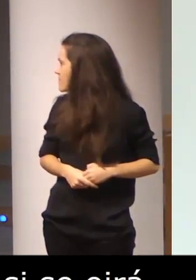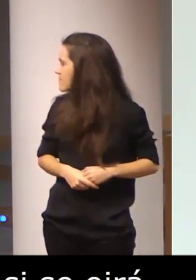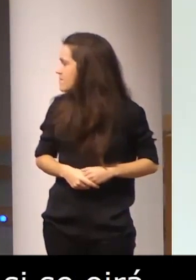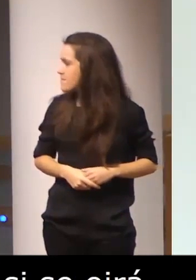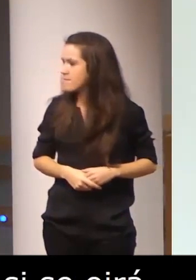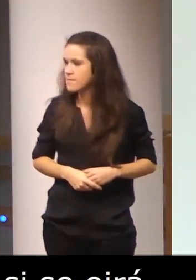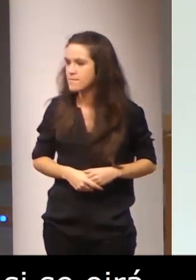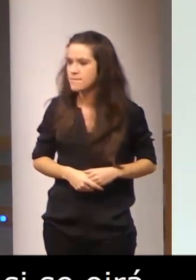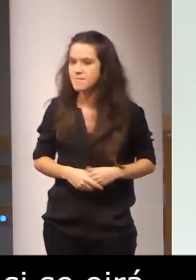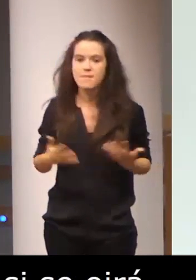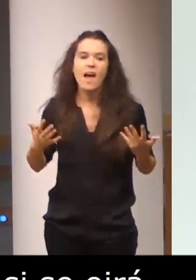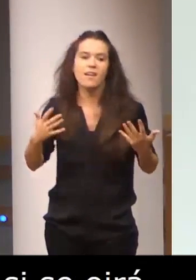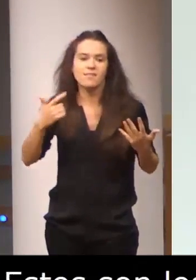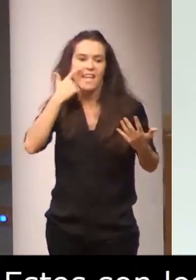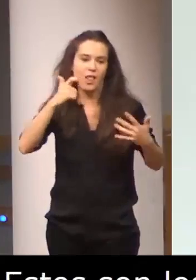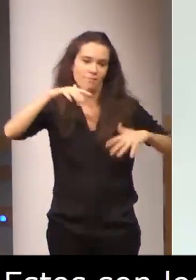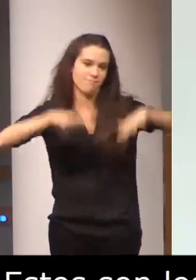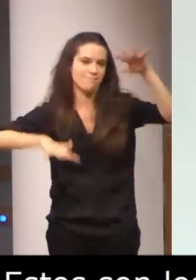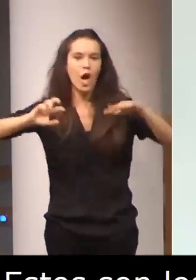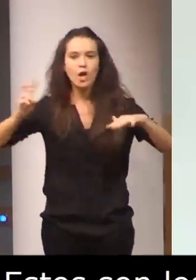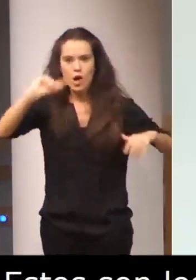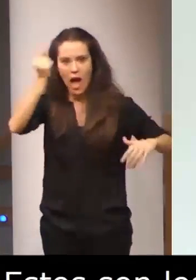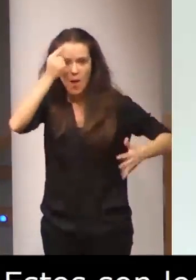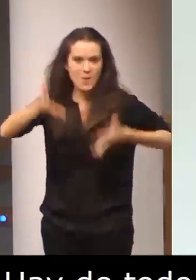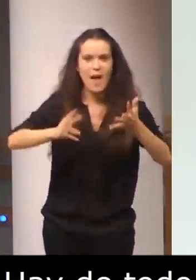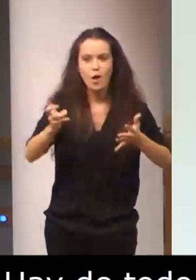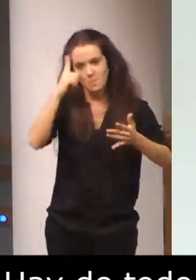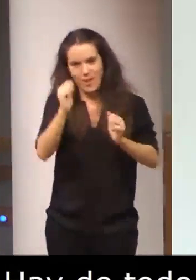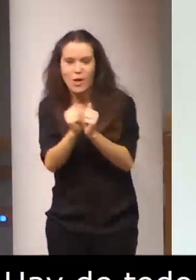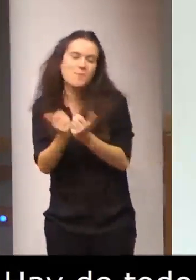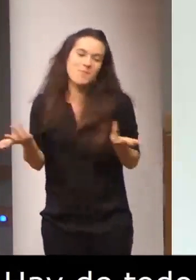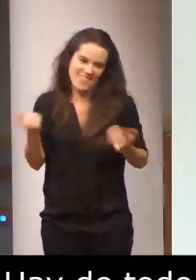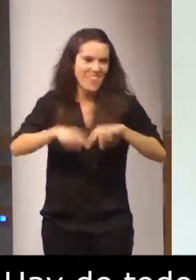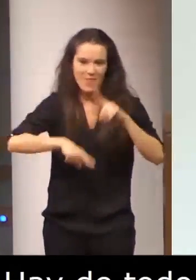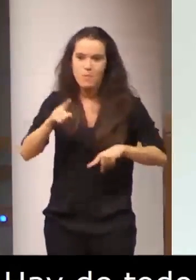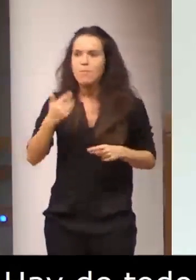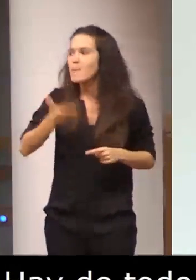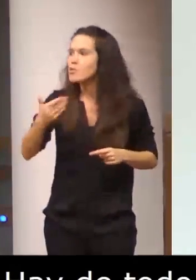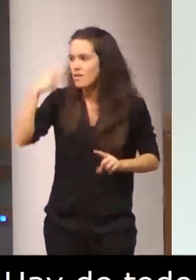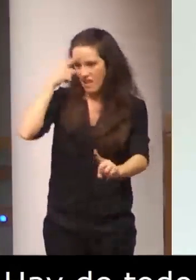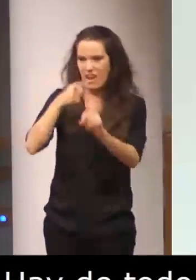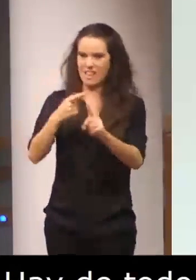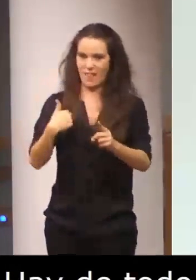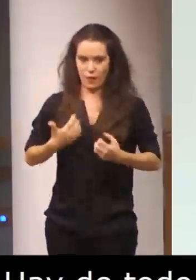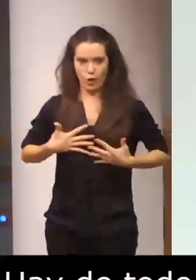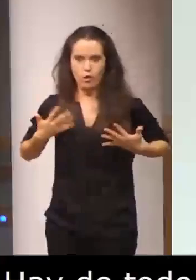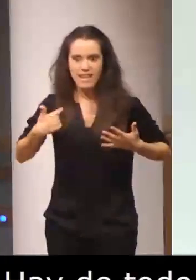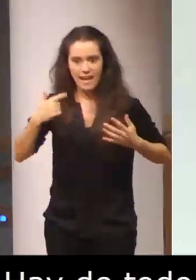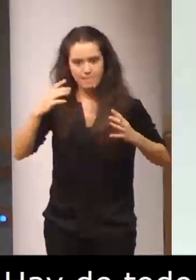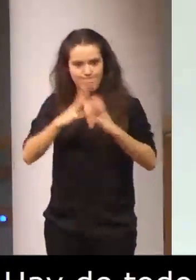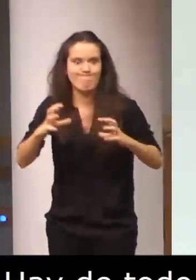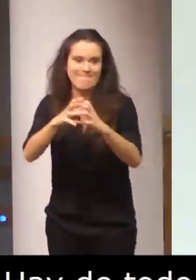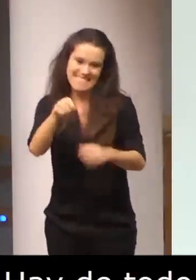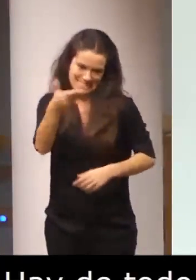Hay de todo. Algunos signan muy bien, otros un poco peor, pero bueno. Lo que importa es la intención, que es lo que yo creo que es importante.